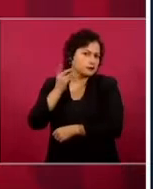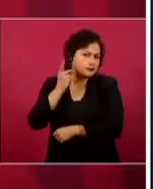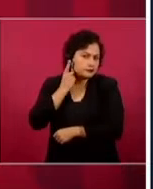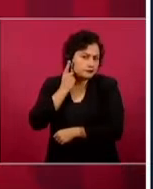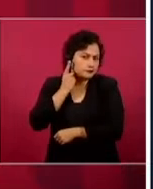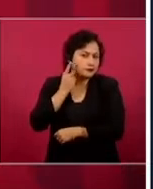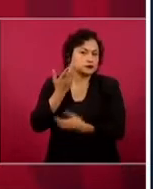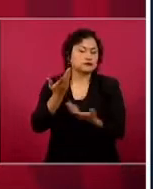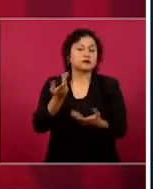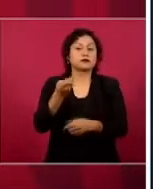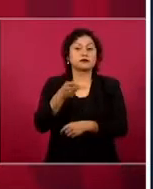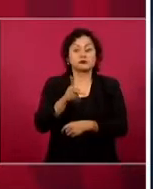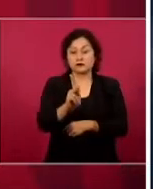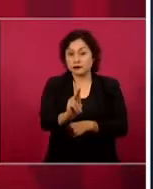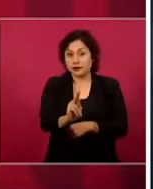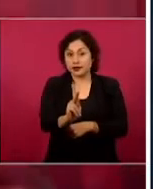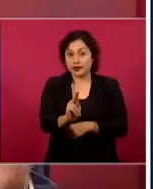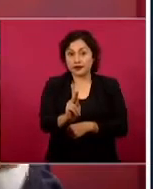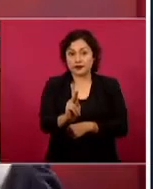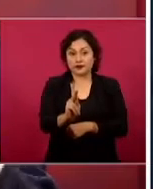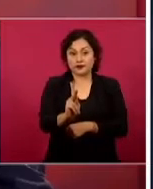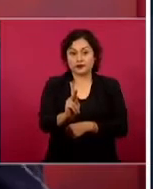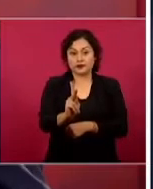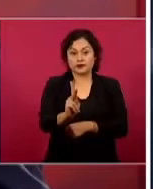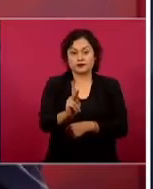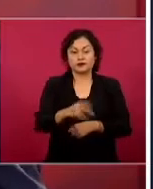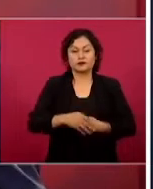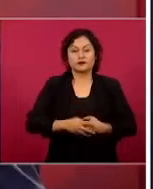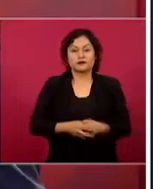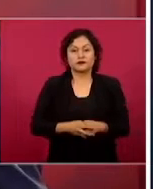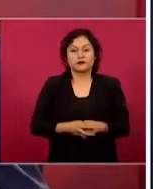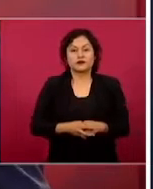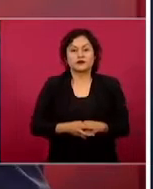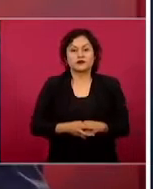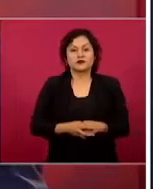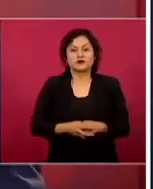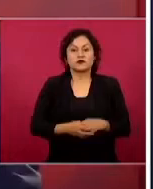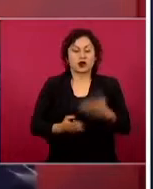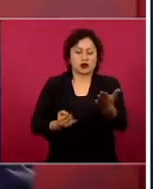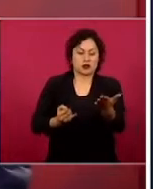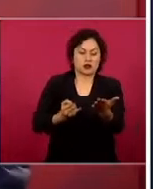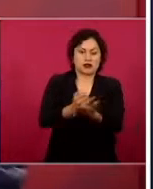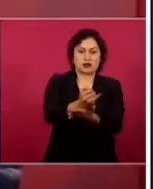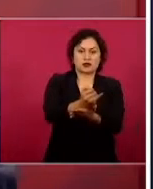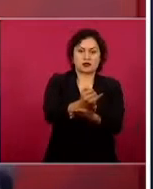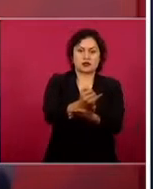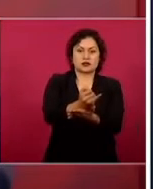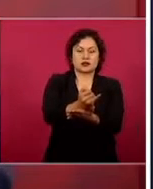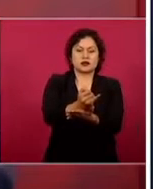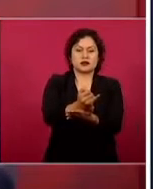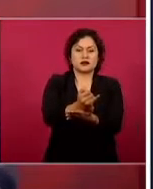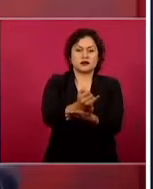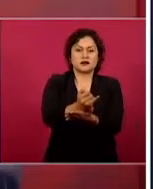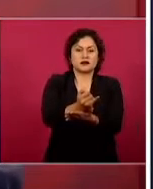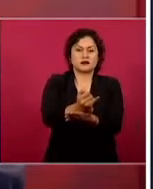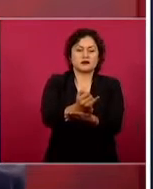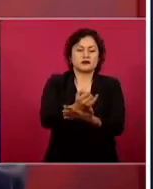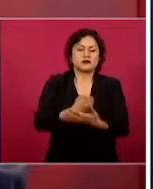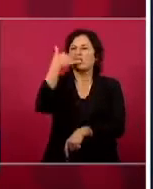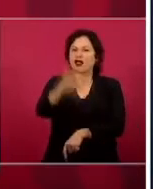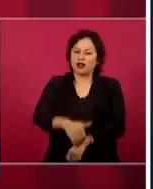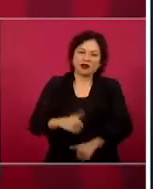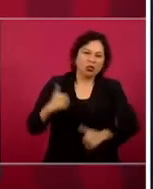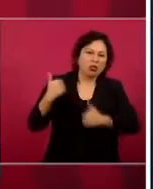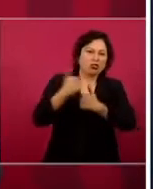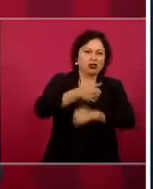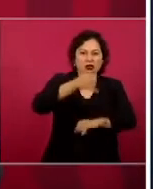ninguna negociación de no aceptar ninguno de no plasmar en el proyecto los comentarios o las opiniones de las